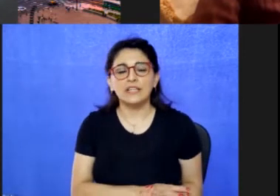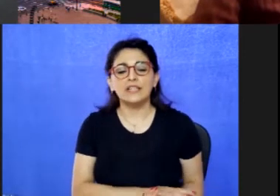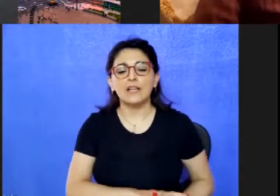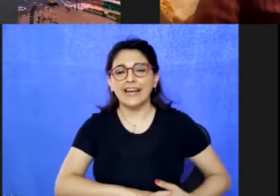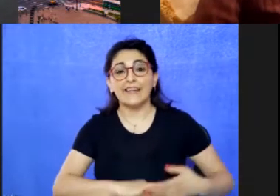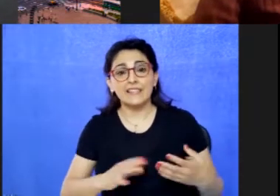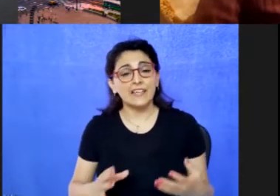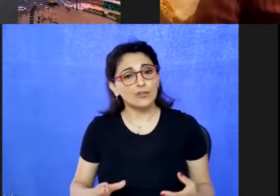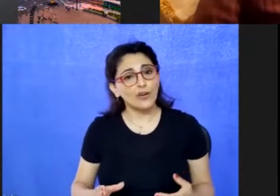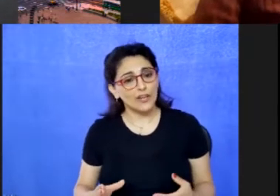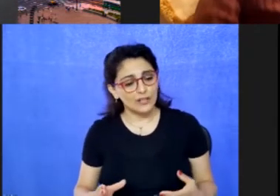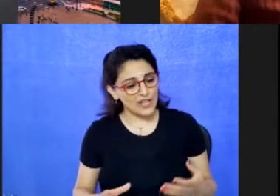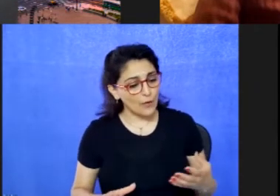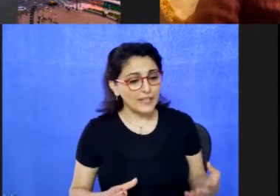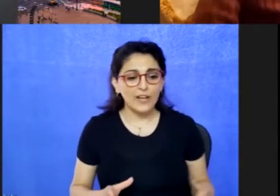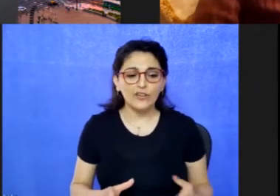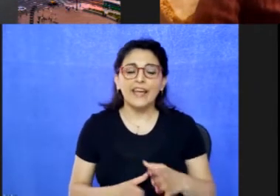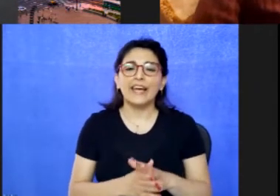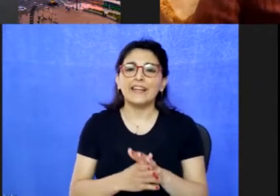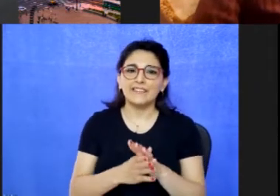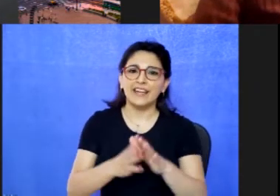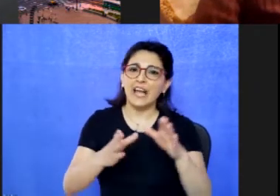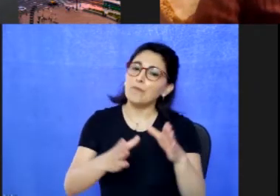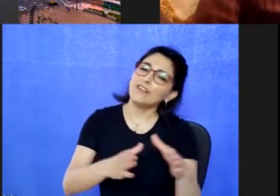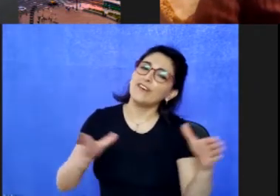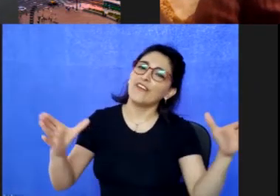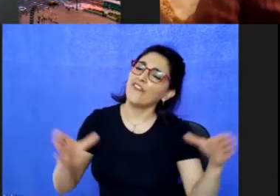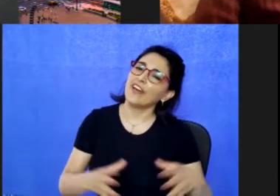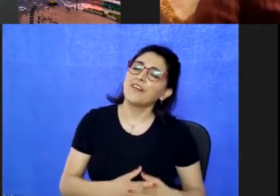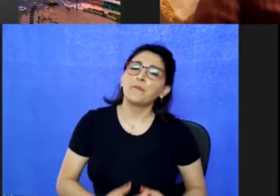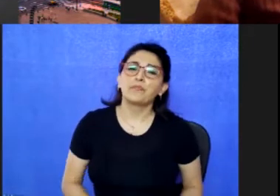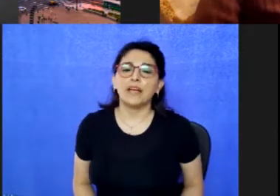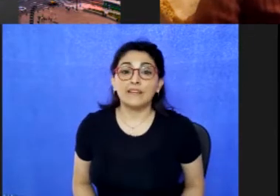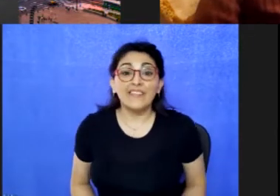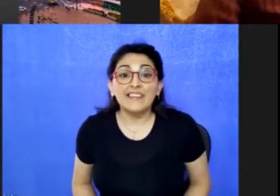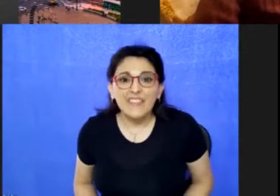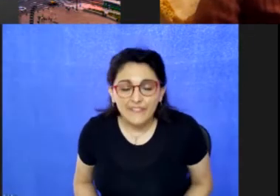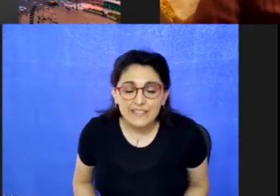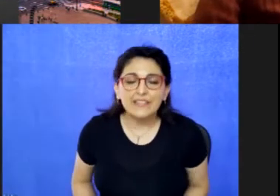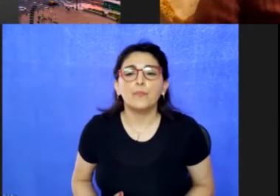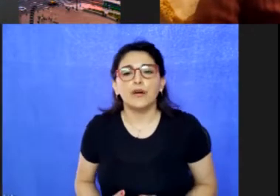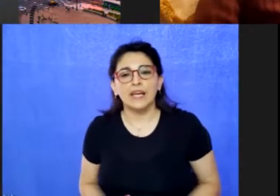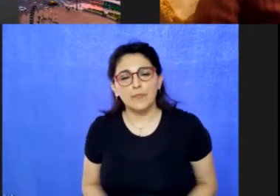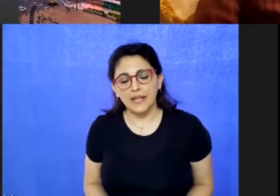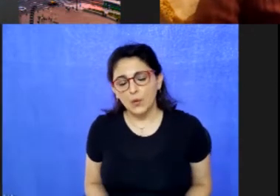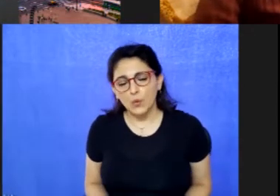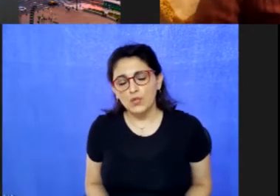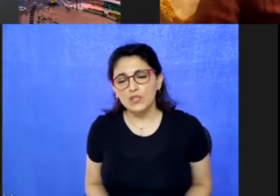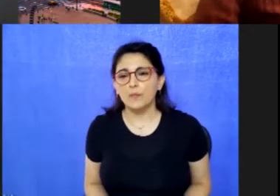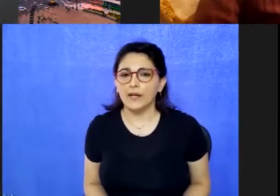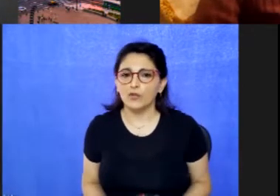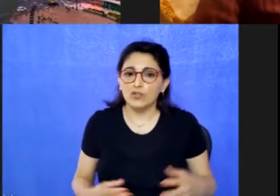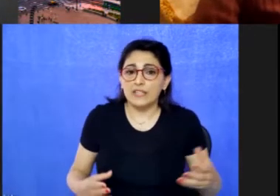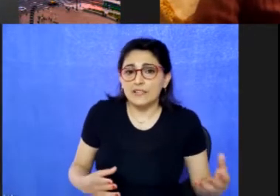y agradecer a todos los que nos acompañaron en este camino que fue tan difícil por ahí para